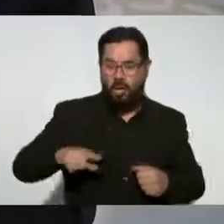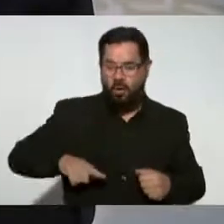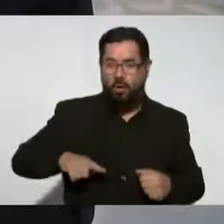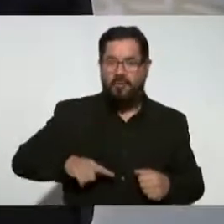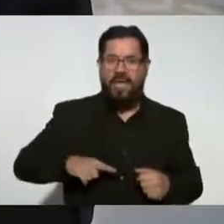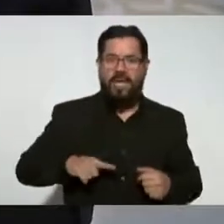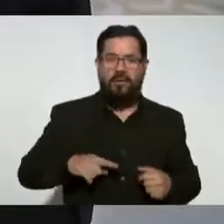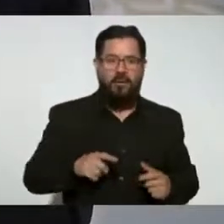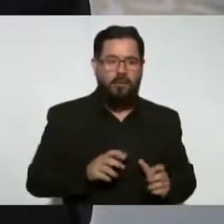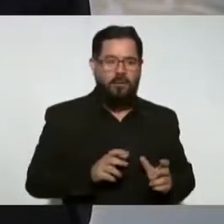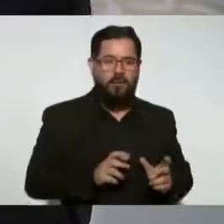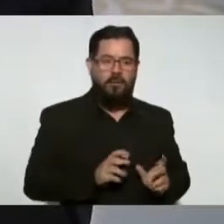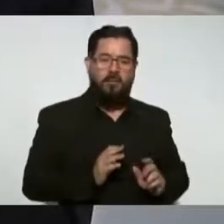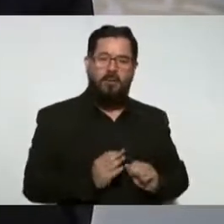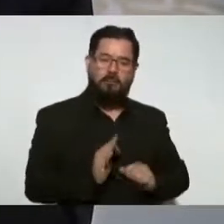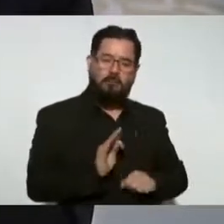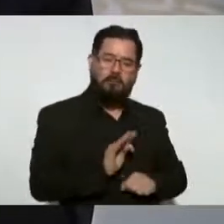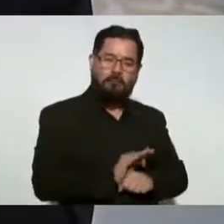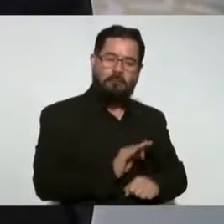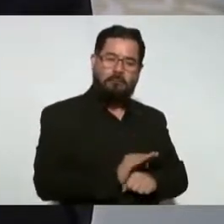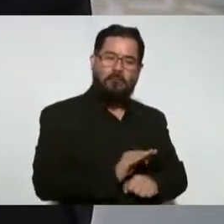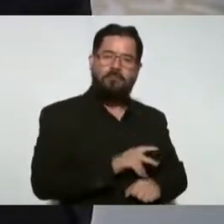gobierno hay